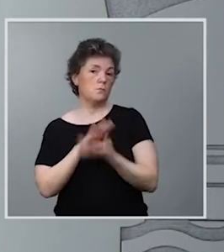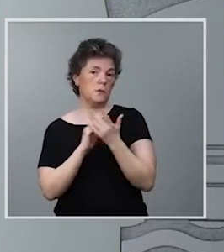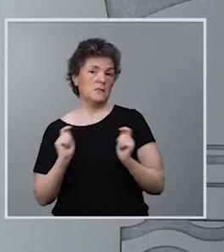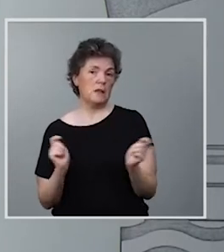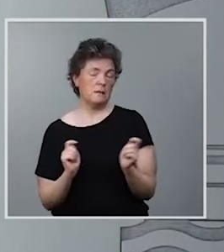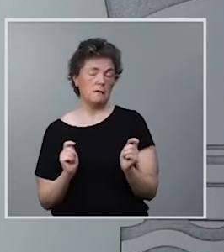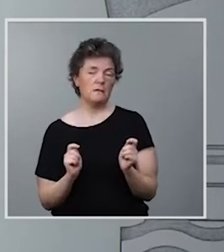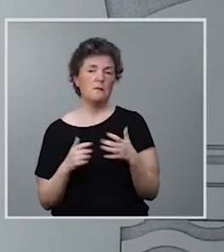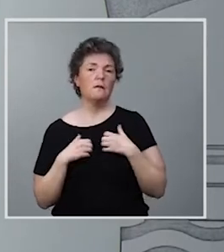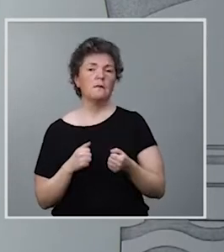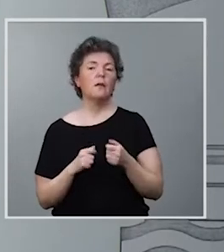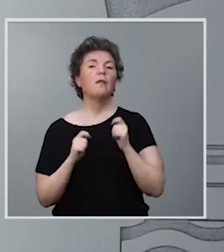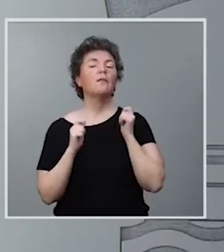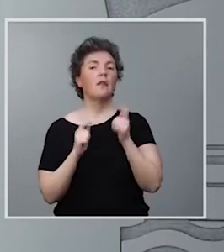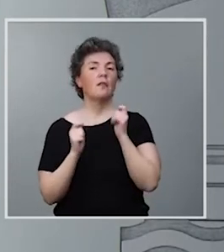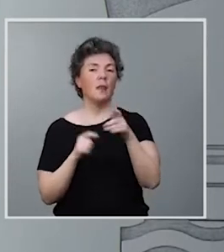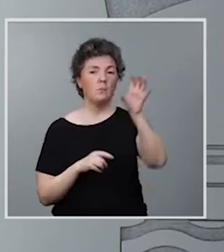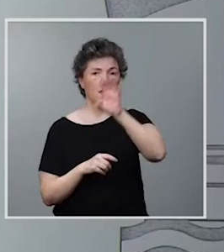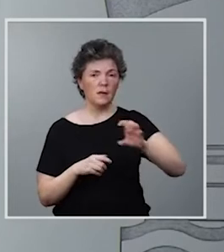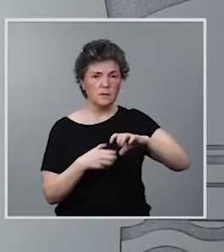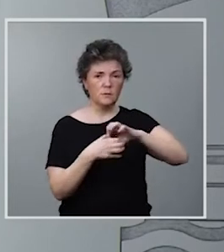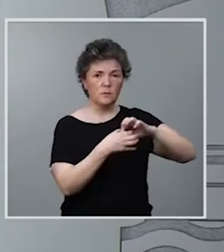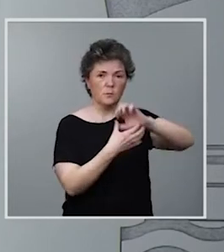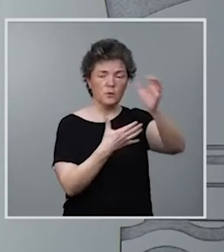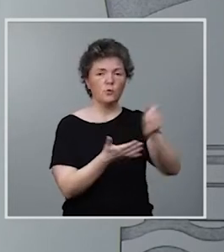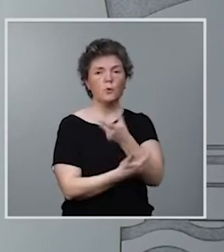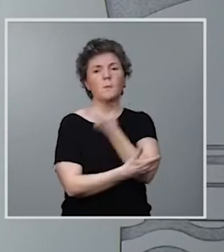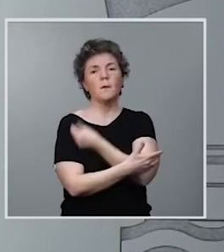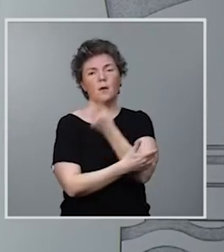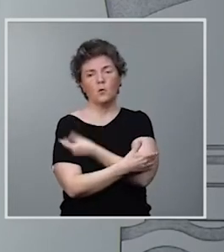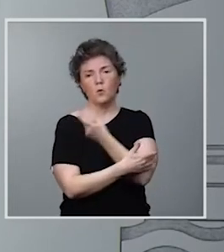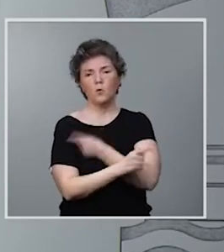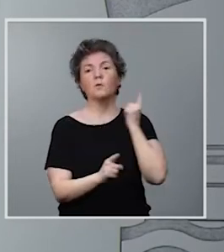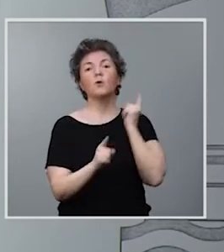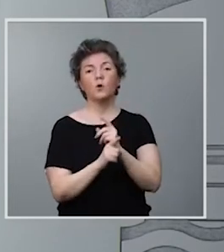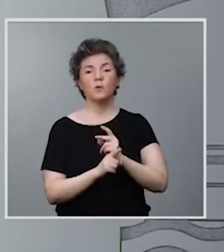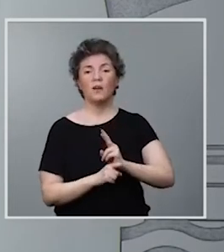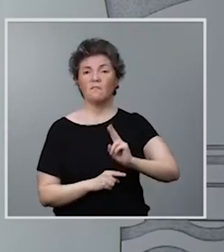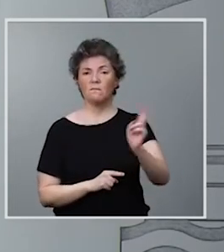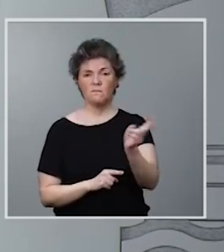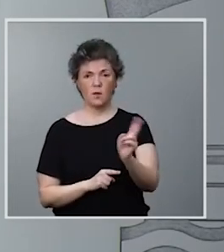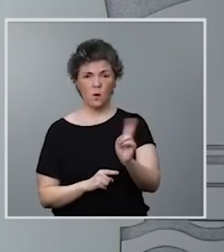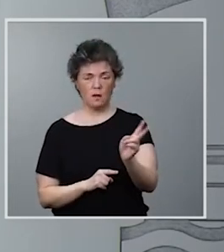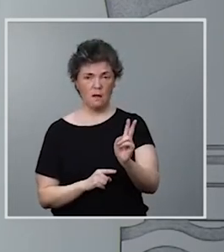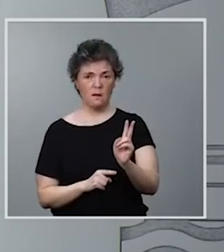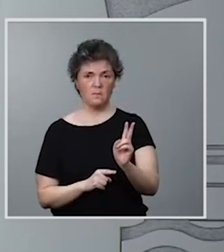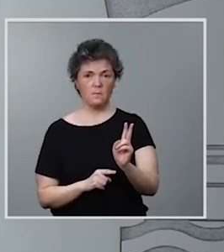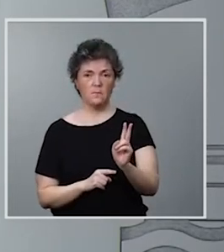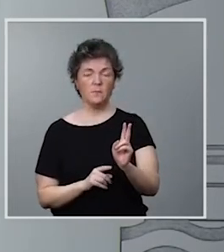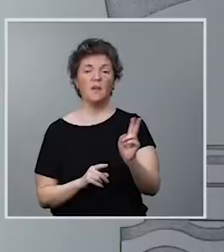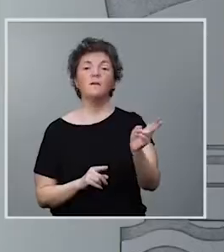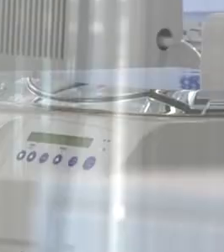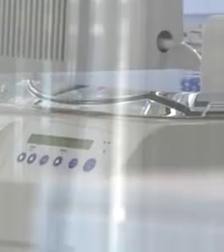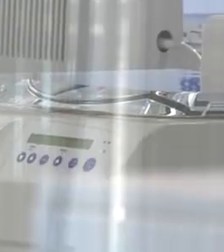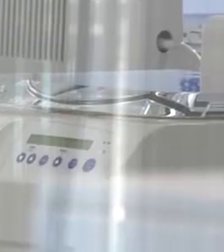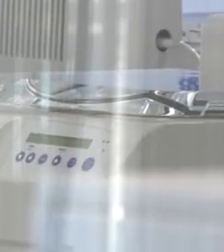poner la disposición de los estados miembros una vacuna contra la contra la viruela en este caso la vacuna y